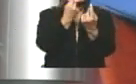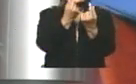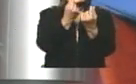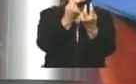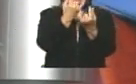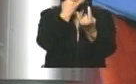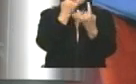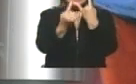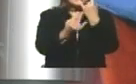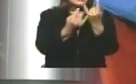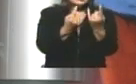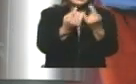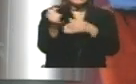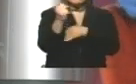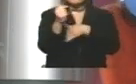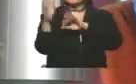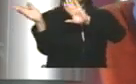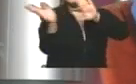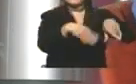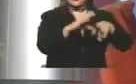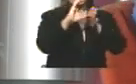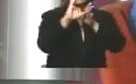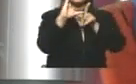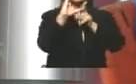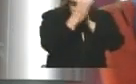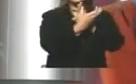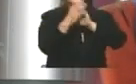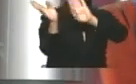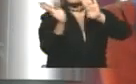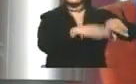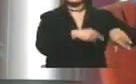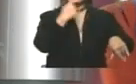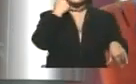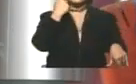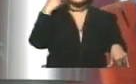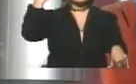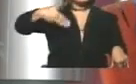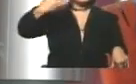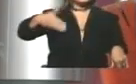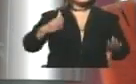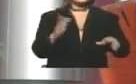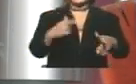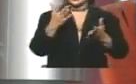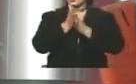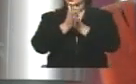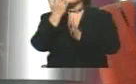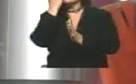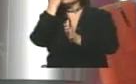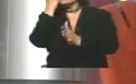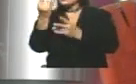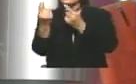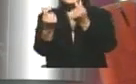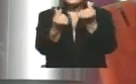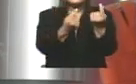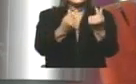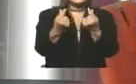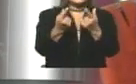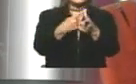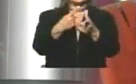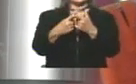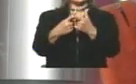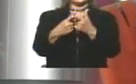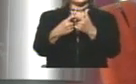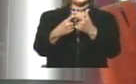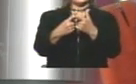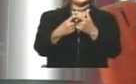capitales económicos, y eso a veces deforma el carácter de la tradicionalidad. En el hecho de la tradicionalidad no existe una